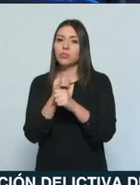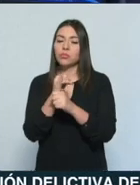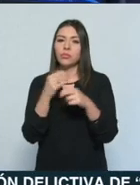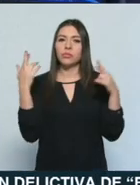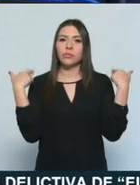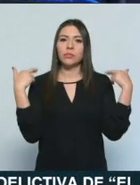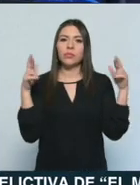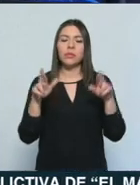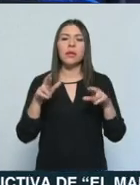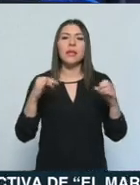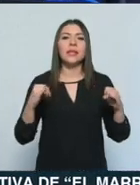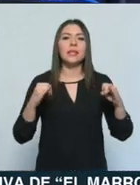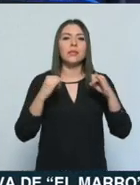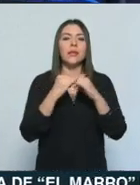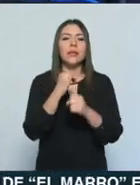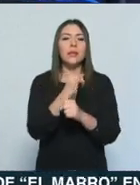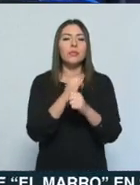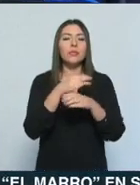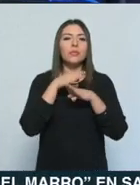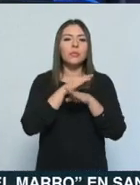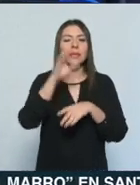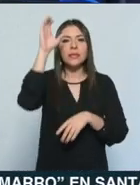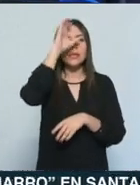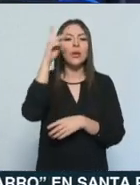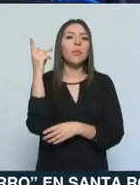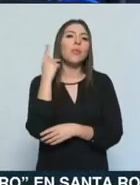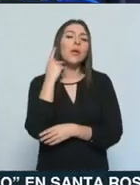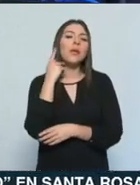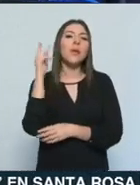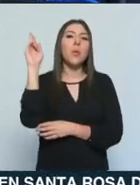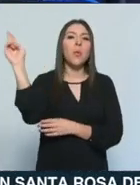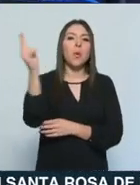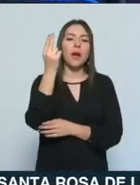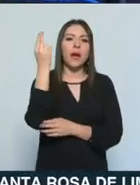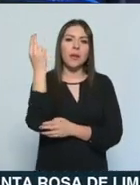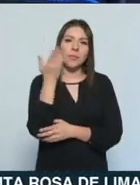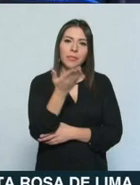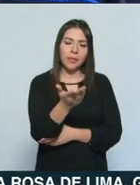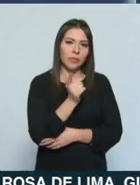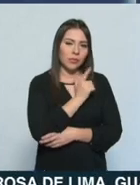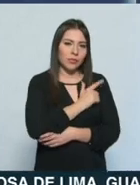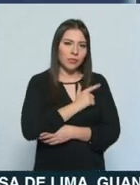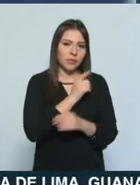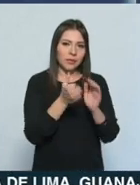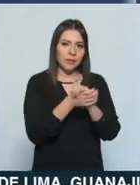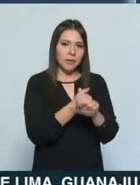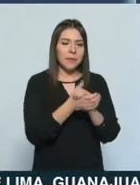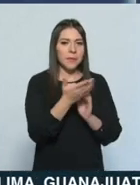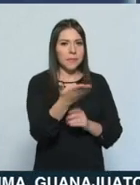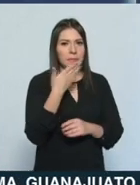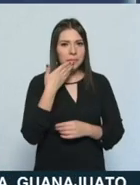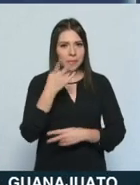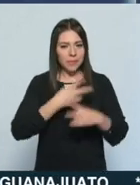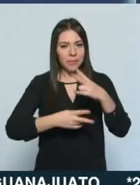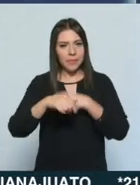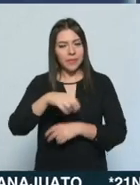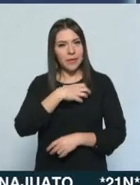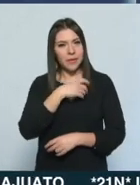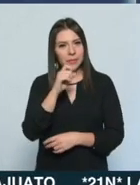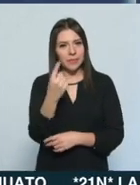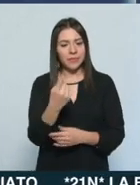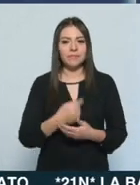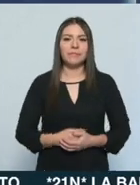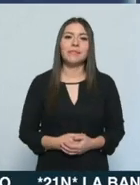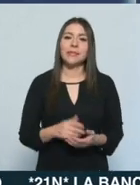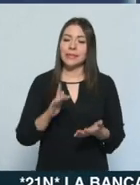Instituto de Investigaciones en Ciencias Políticas y Sociales de la UNAM. Javier, como siempre, qué gusto saludarte. Bienvenido a Capital 21. Gracias, Juan, por la invitación. Al